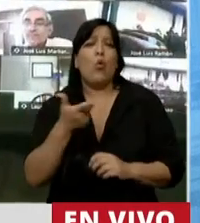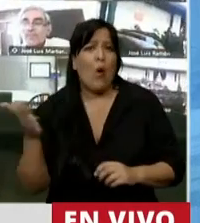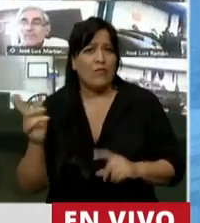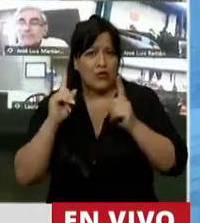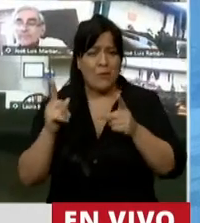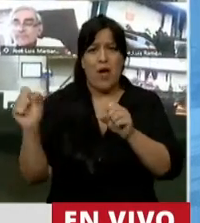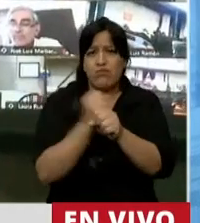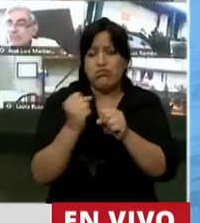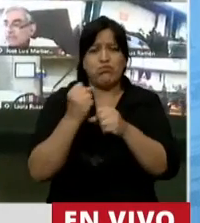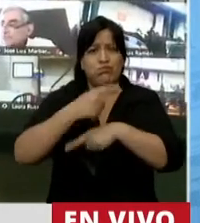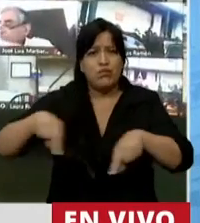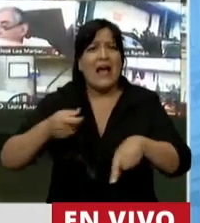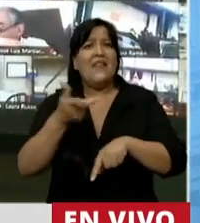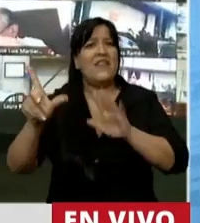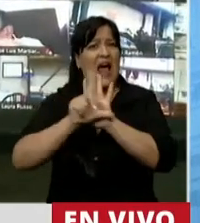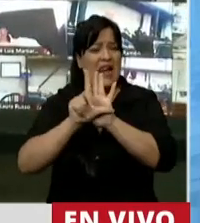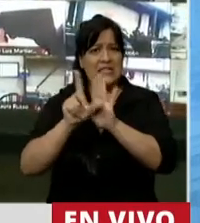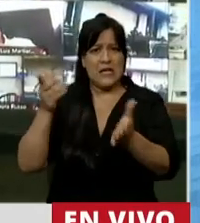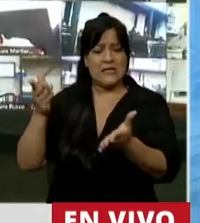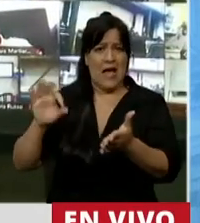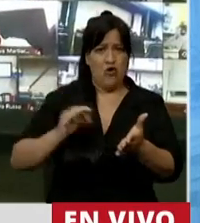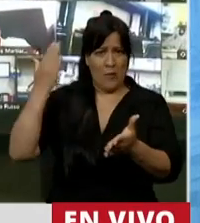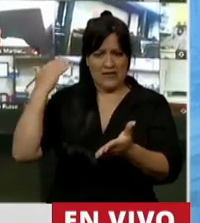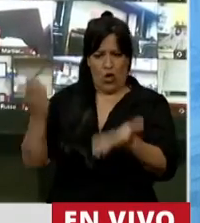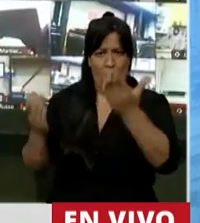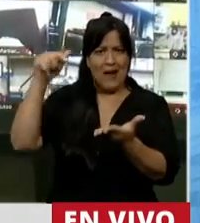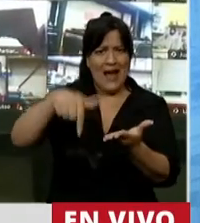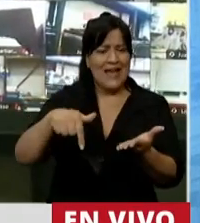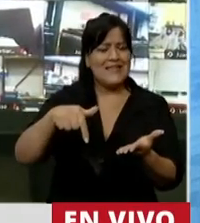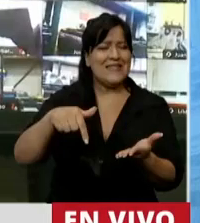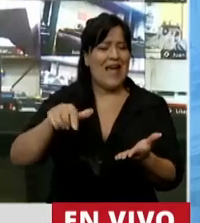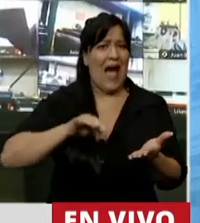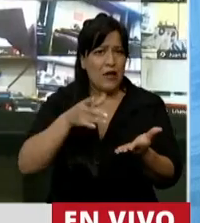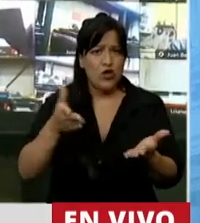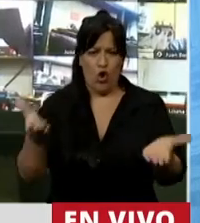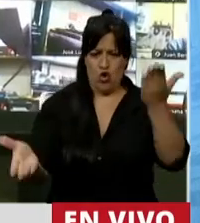leyes produjimos el año pasado comparadas con este año, yo la verdad es que